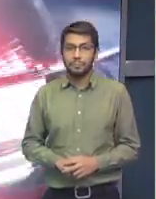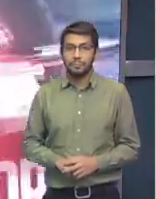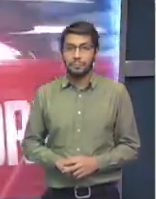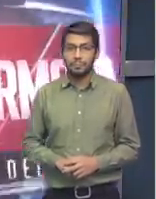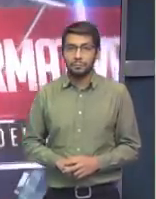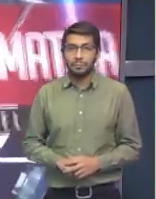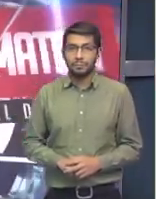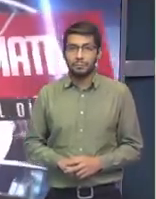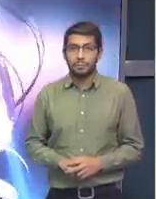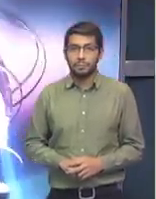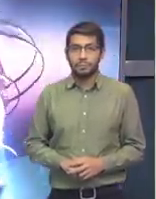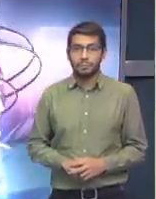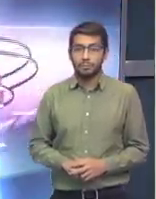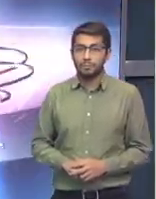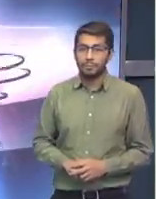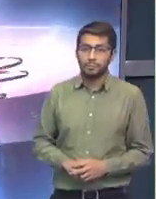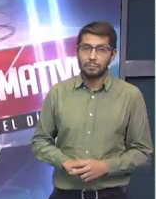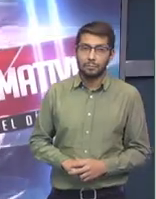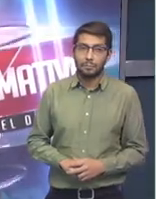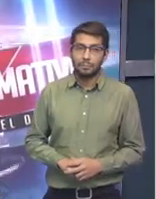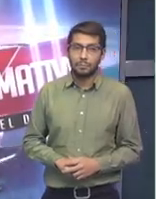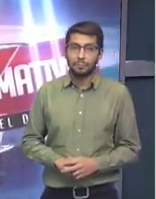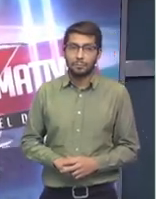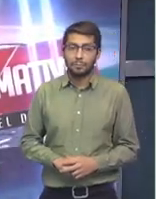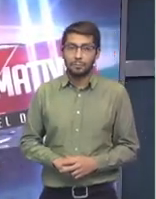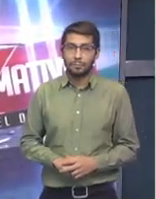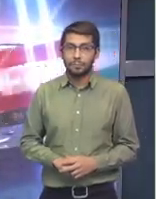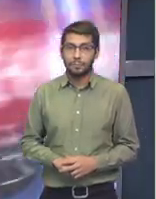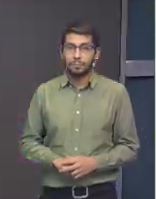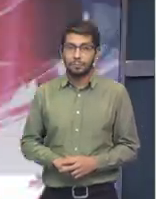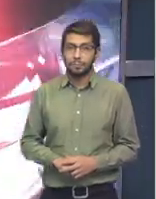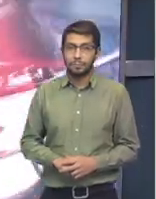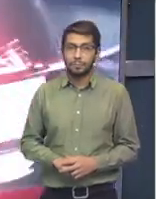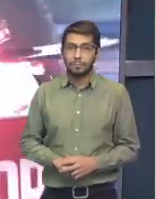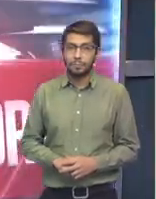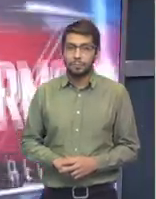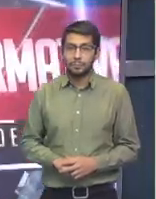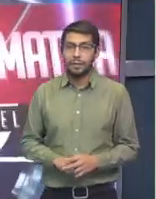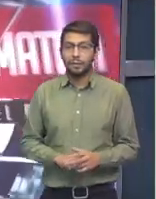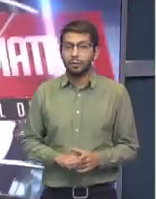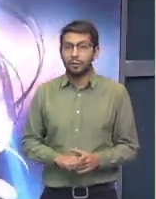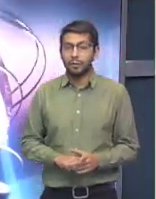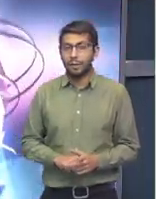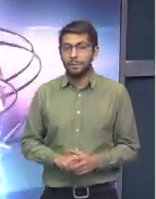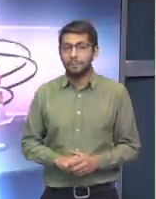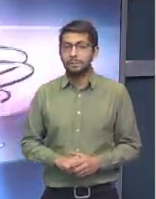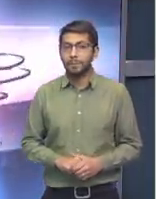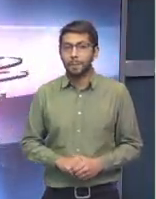ayudar mucho también para las personas de Chimbas o algunos de Capital que se dirigen al parque de Chimbas. ¿Y eso cuándo